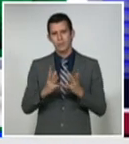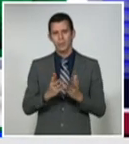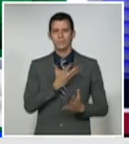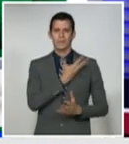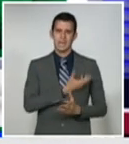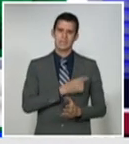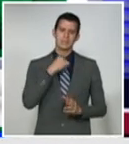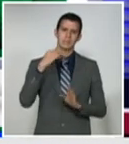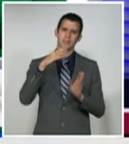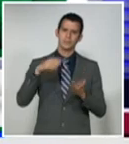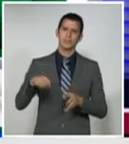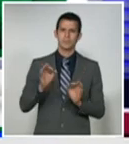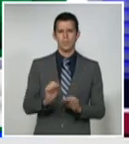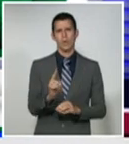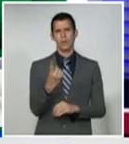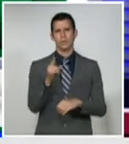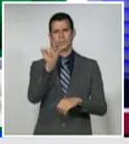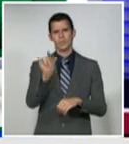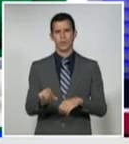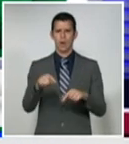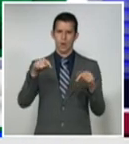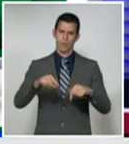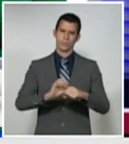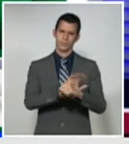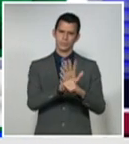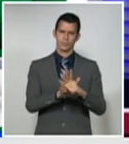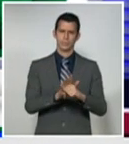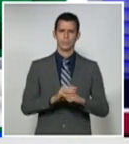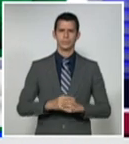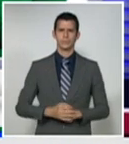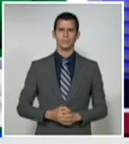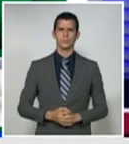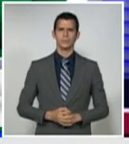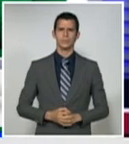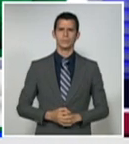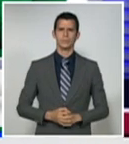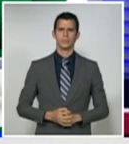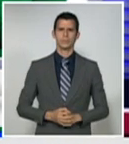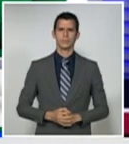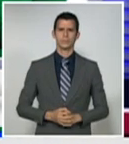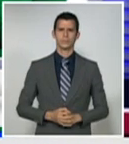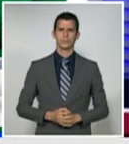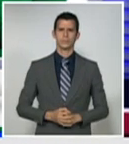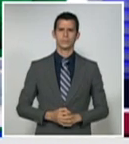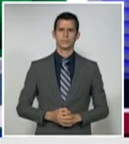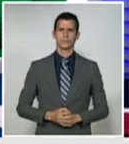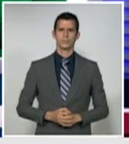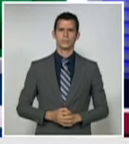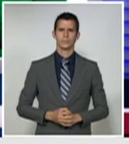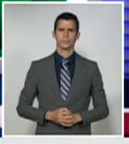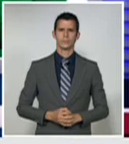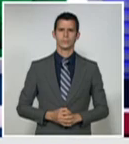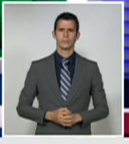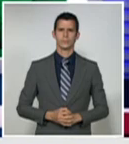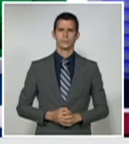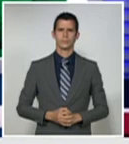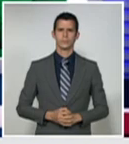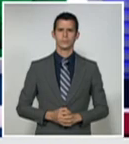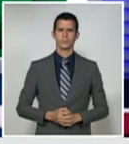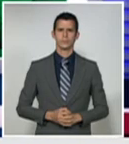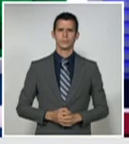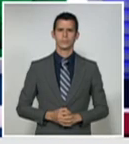fallecimiento de una persona que en nuestro país con COVID-19. Eso nos da una letalidad